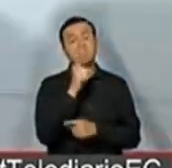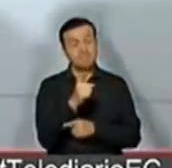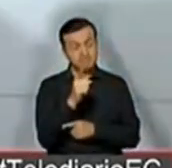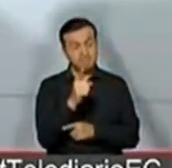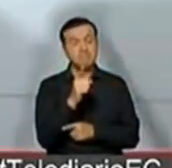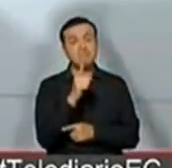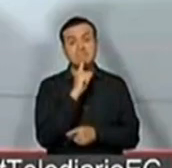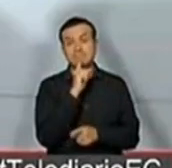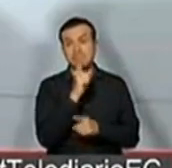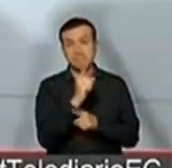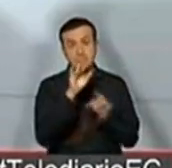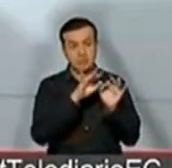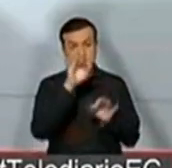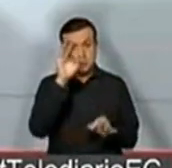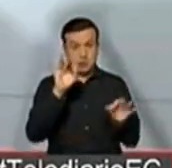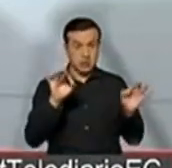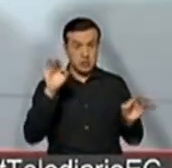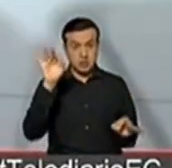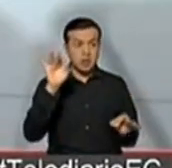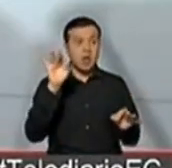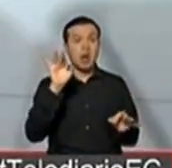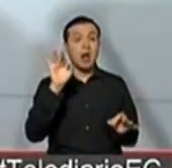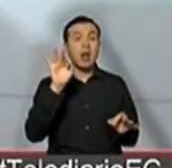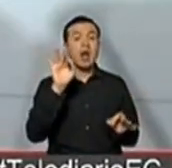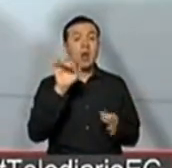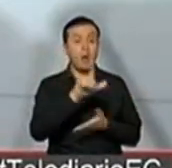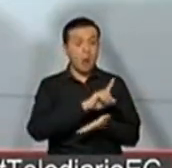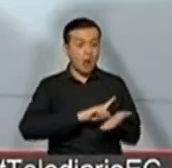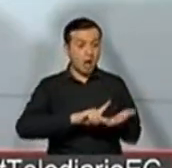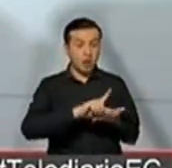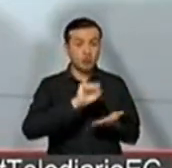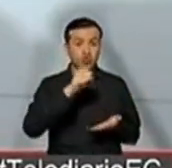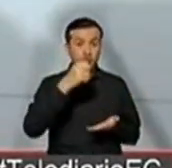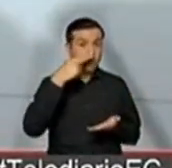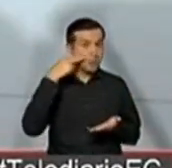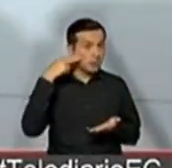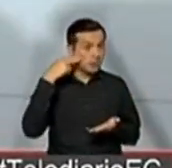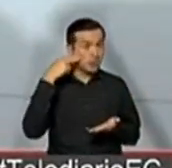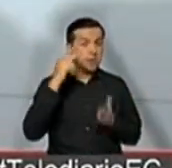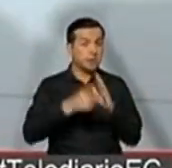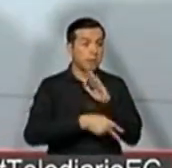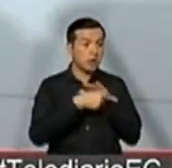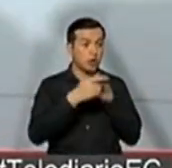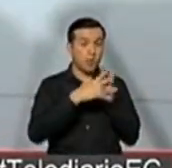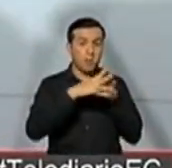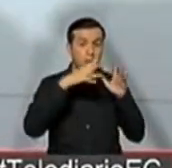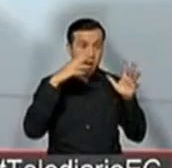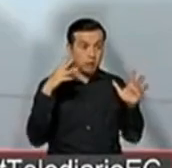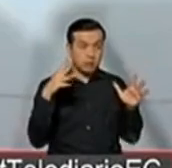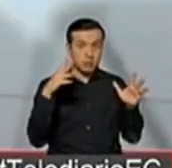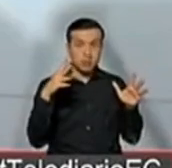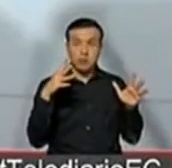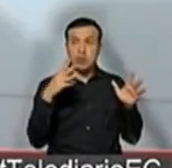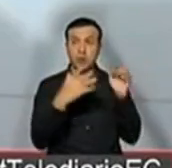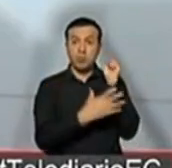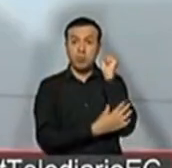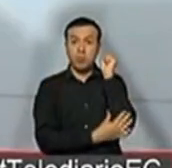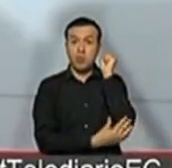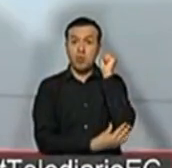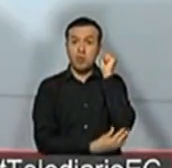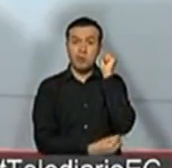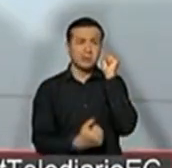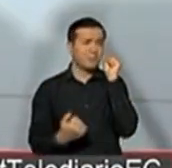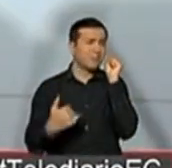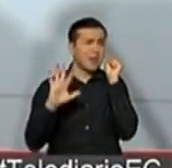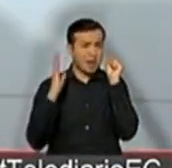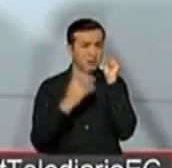usted toma los índices, La Guagro y Xuxufinde, que son los cantones de donde brota la riqueza petrolera, los índices de pobreza son los mayores